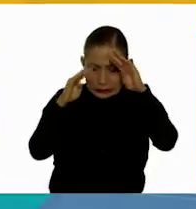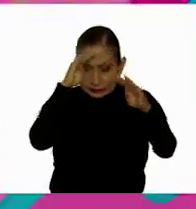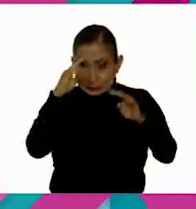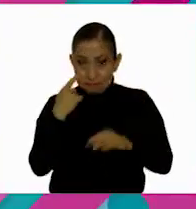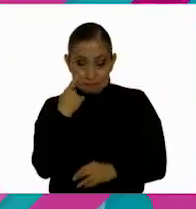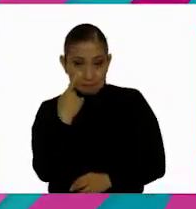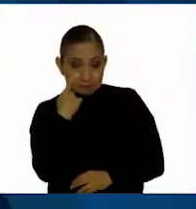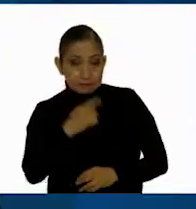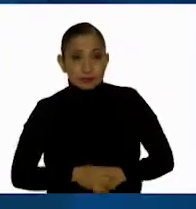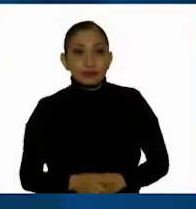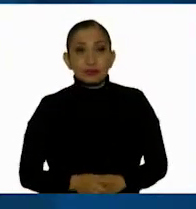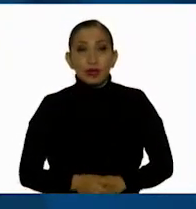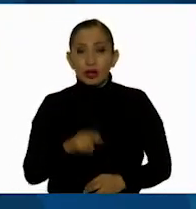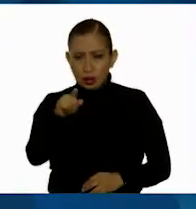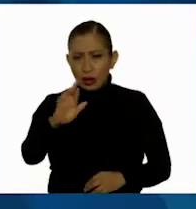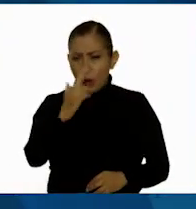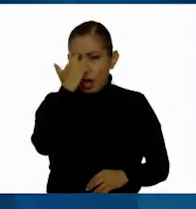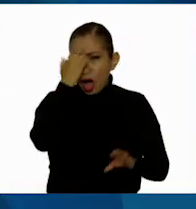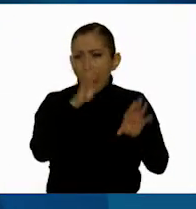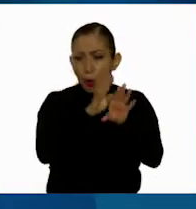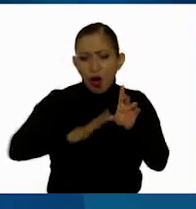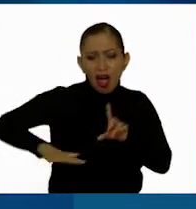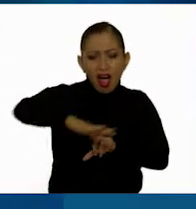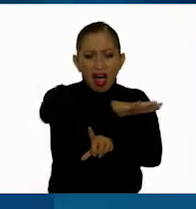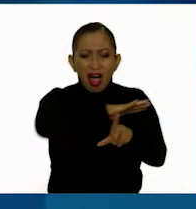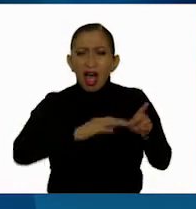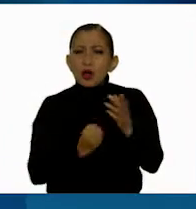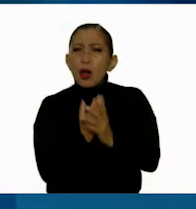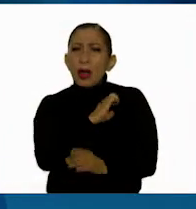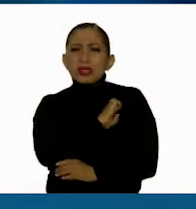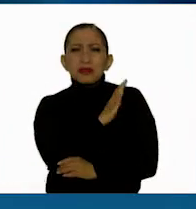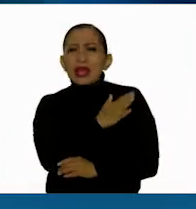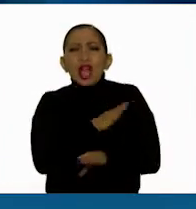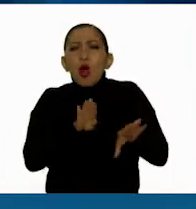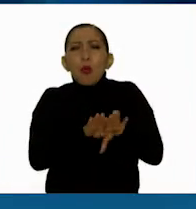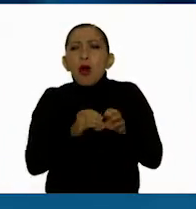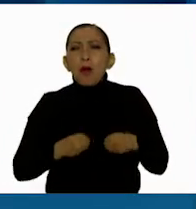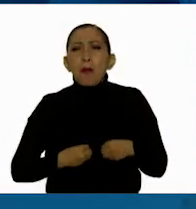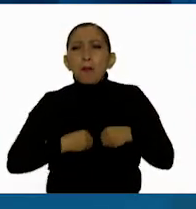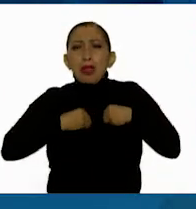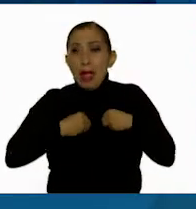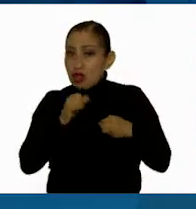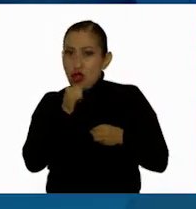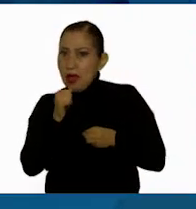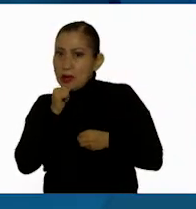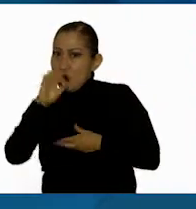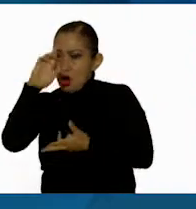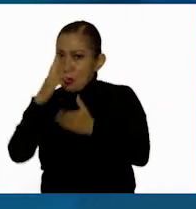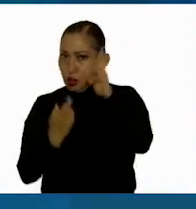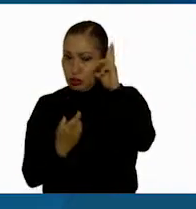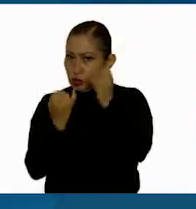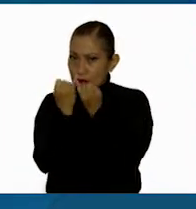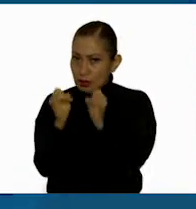ver, ¿recuerdan cómo eran las condiciones de la Nueva España antes de la Revolución de Independencia?